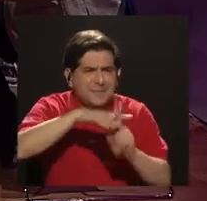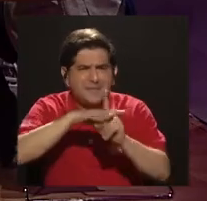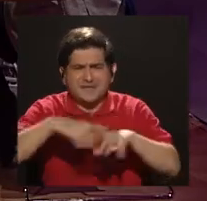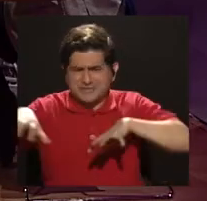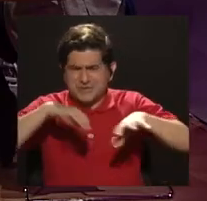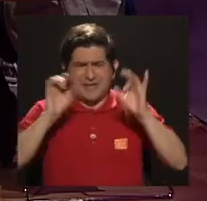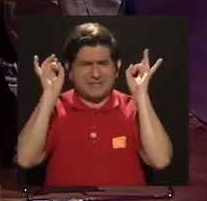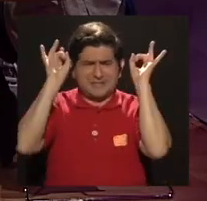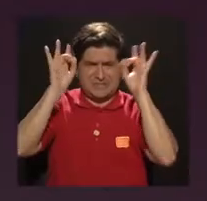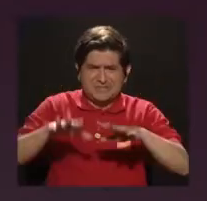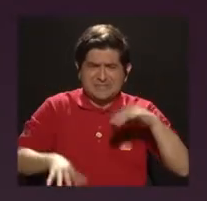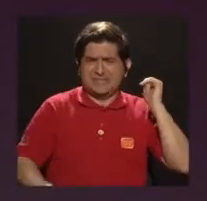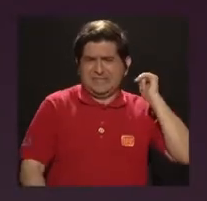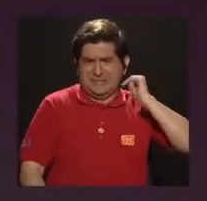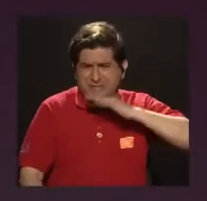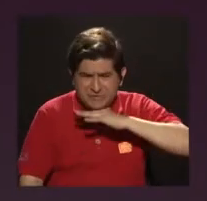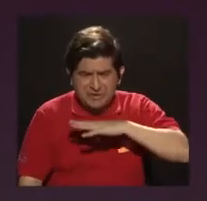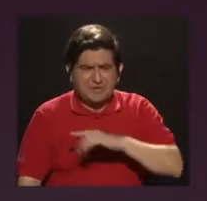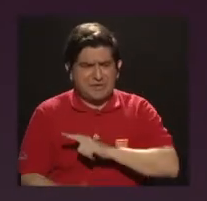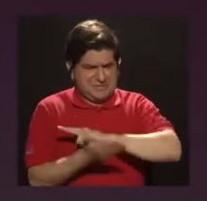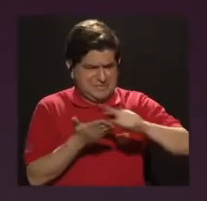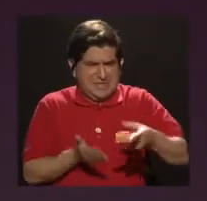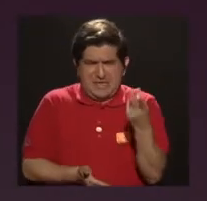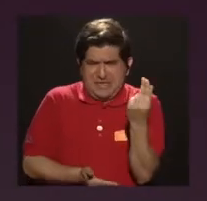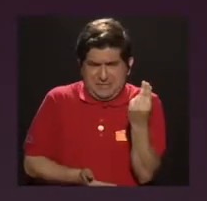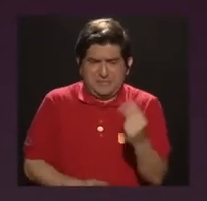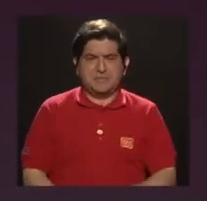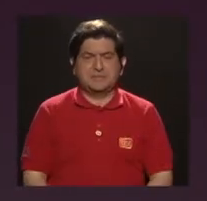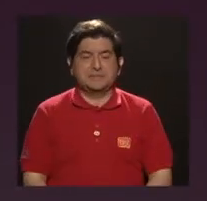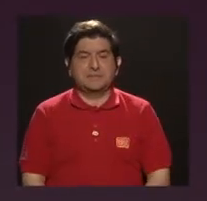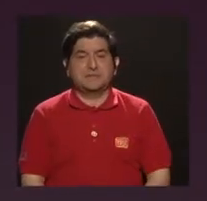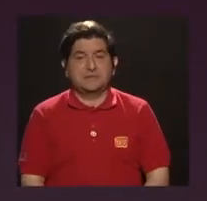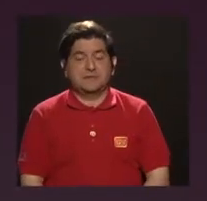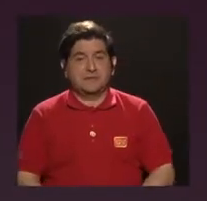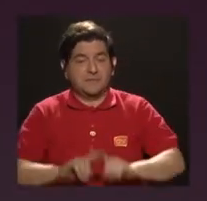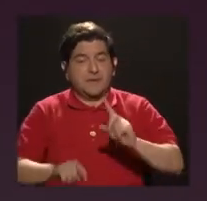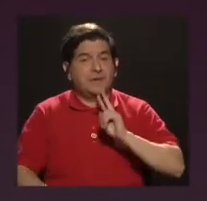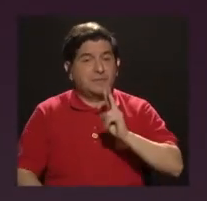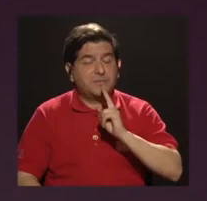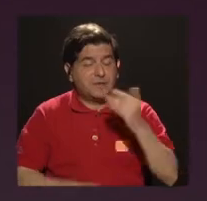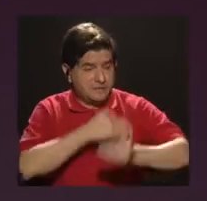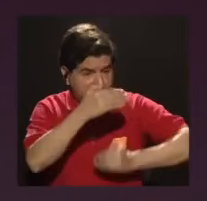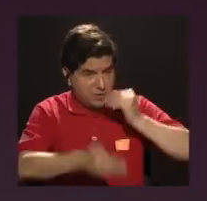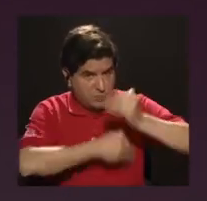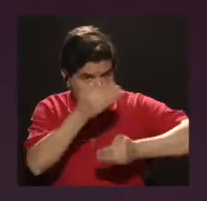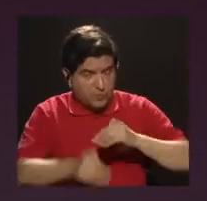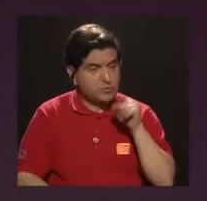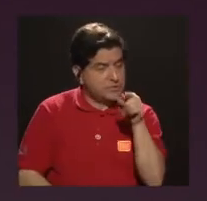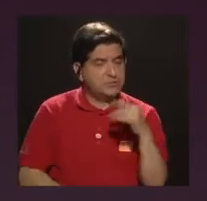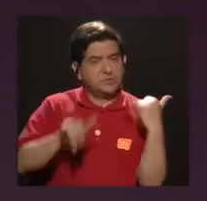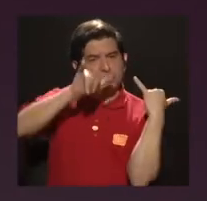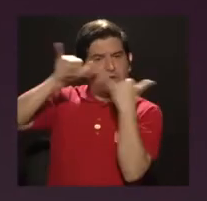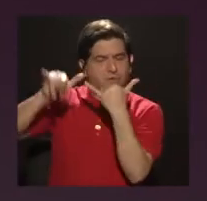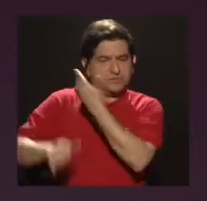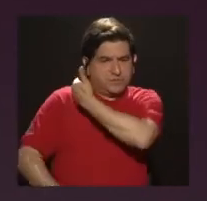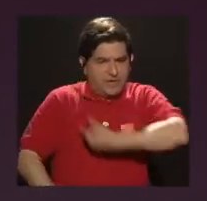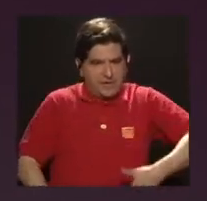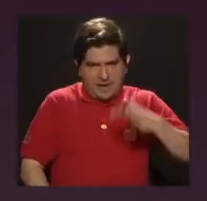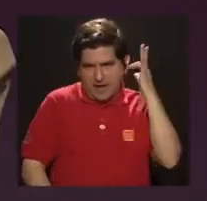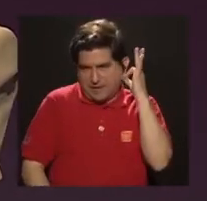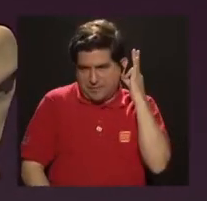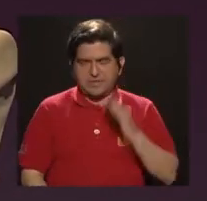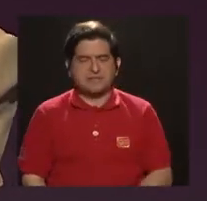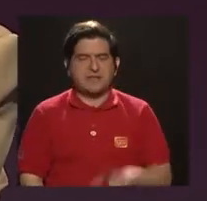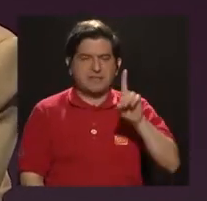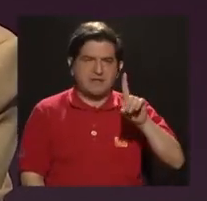terribles de corrupción y del lavado de dinero y realmente el proceso por el cual se le acusa a la presidenta rousseff y